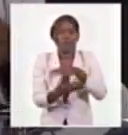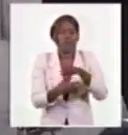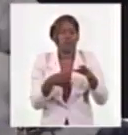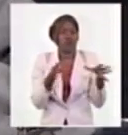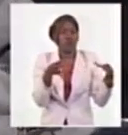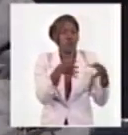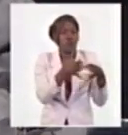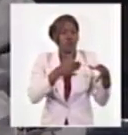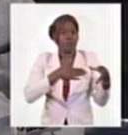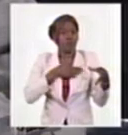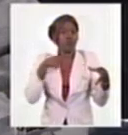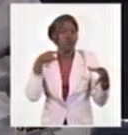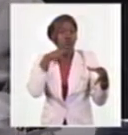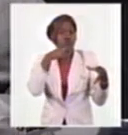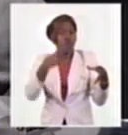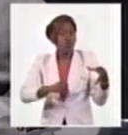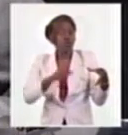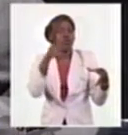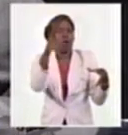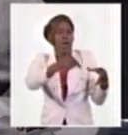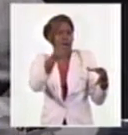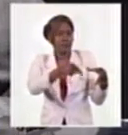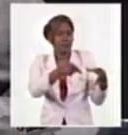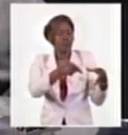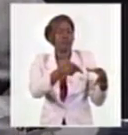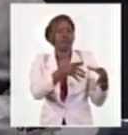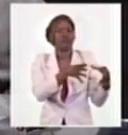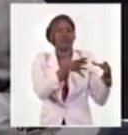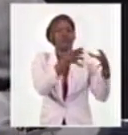rusas llegan hasta Kiev.